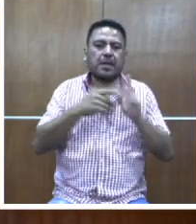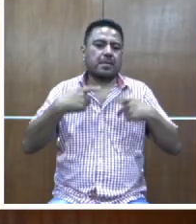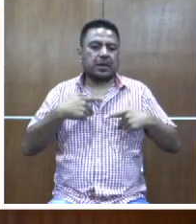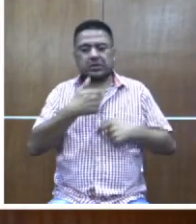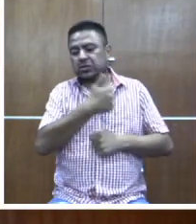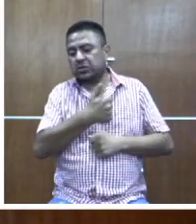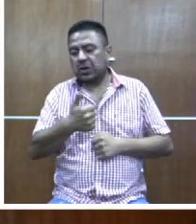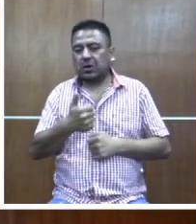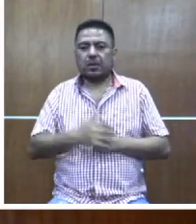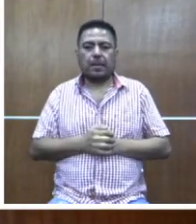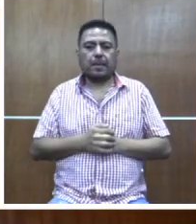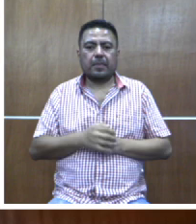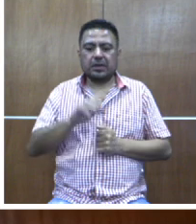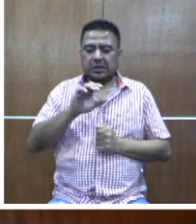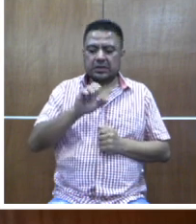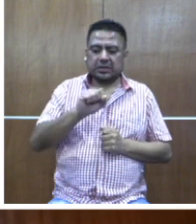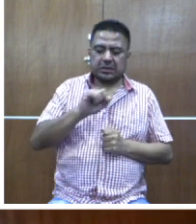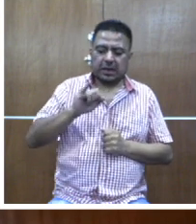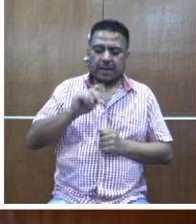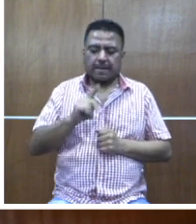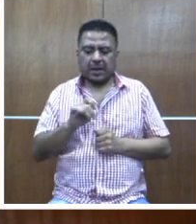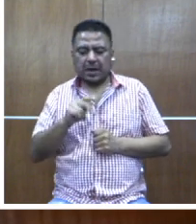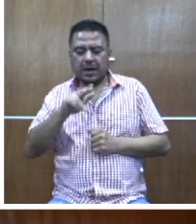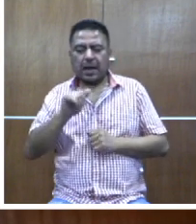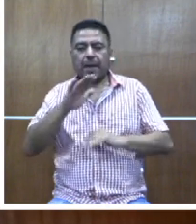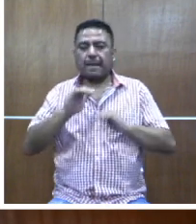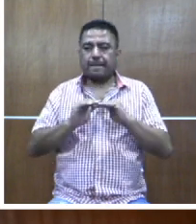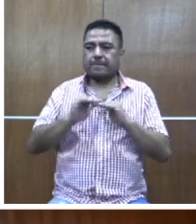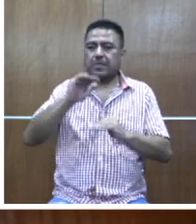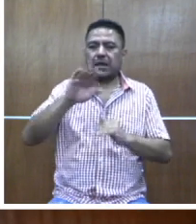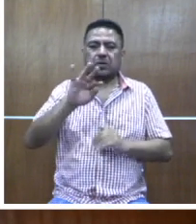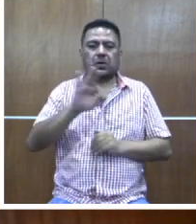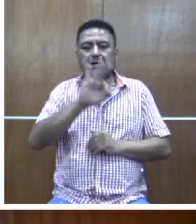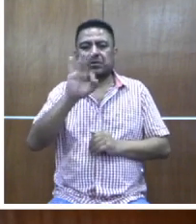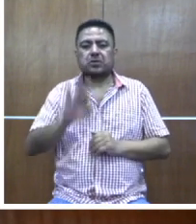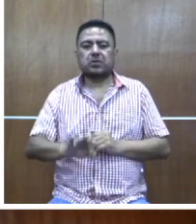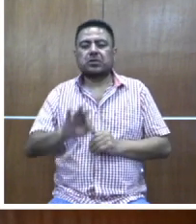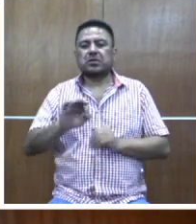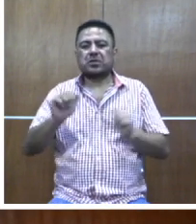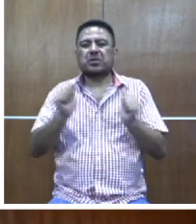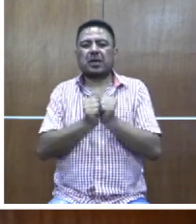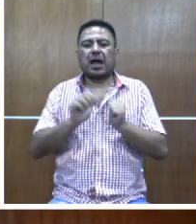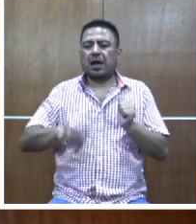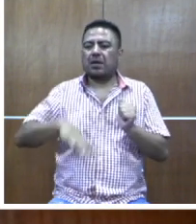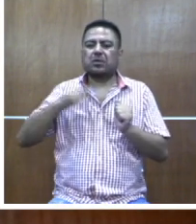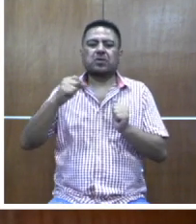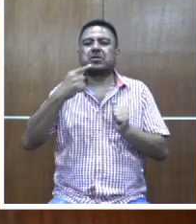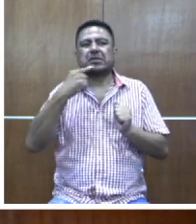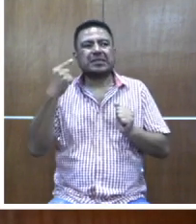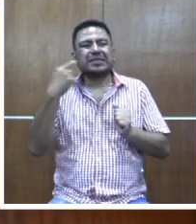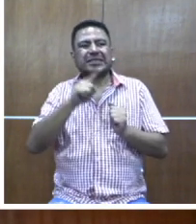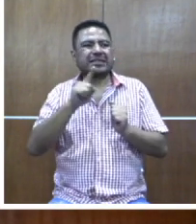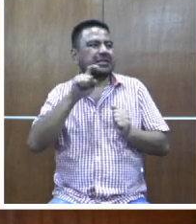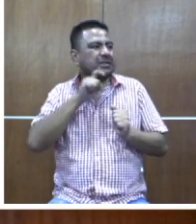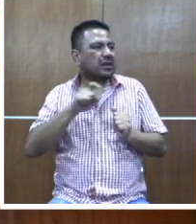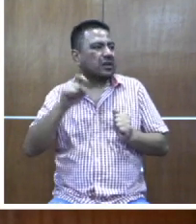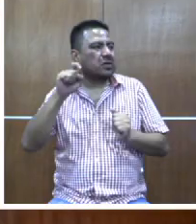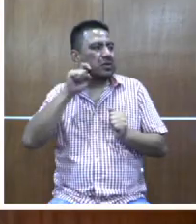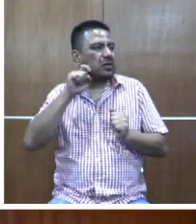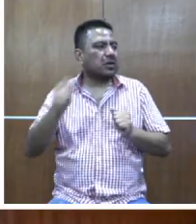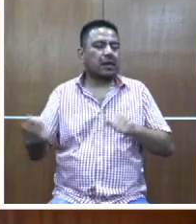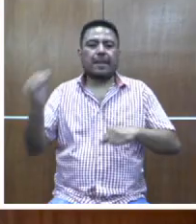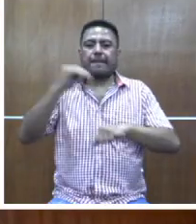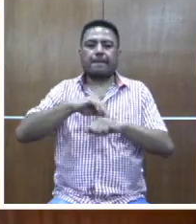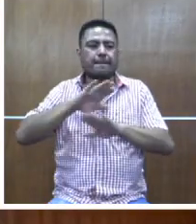habitantes. El CIPINA reporta que más del 40% de los delitos sexuales denunciados aquí se